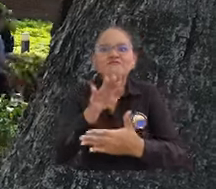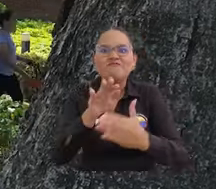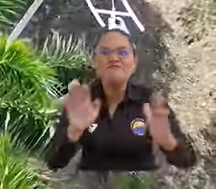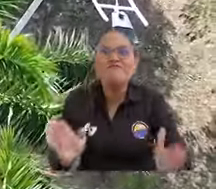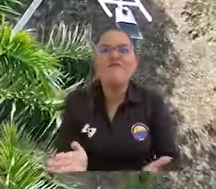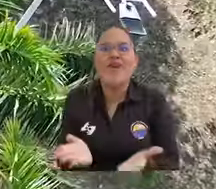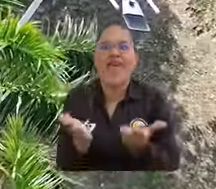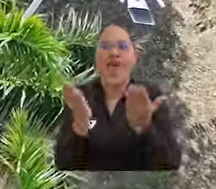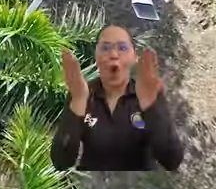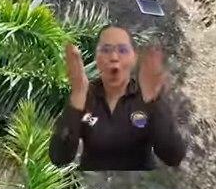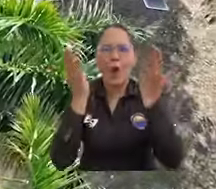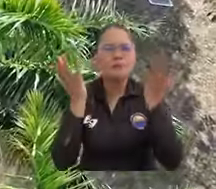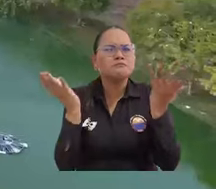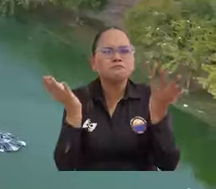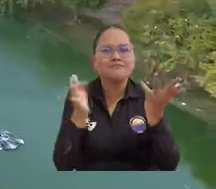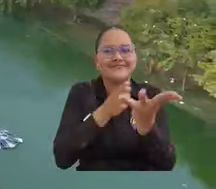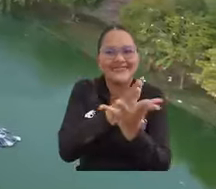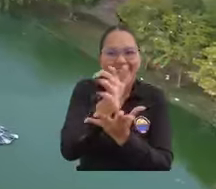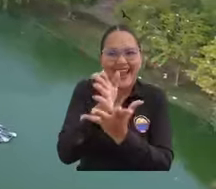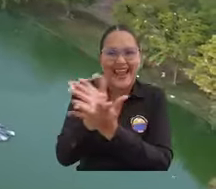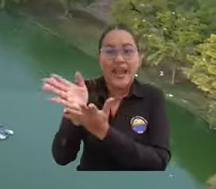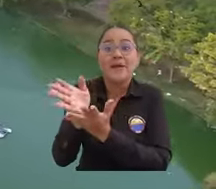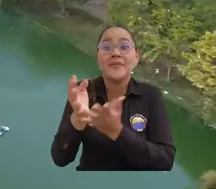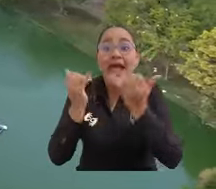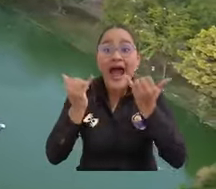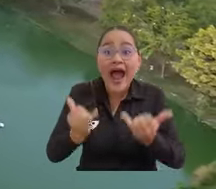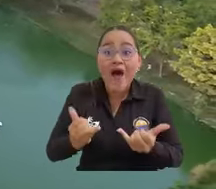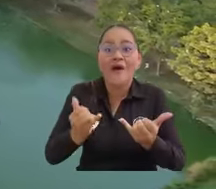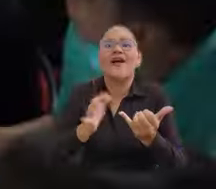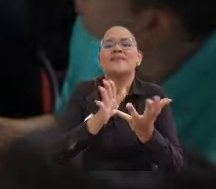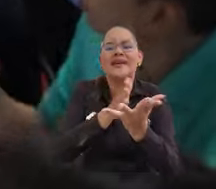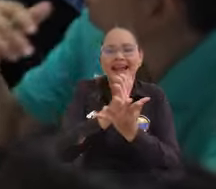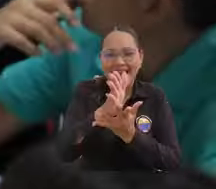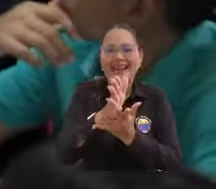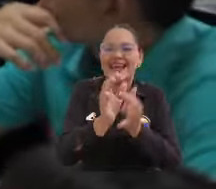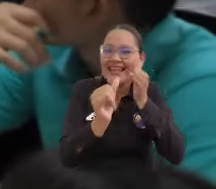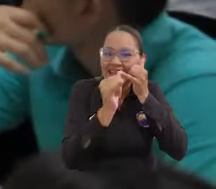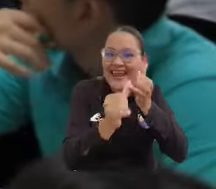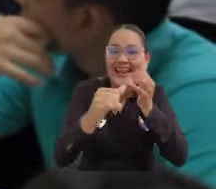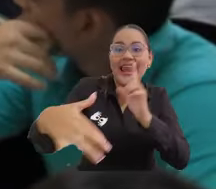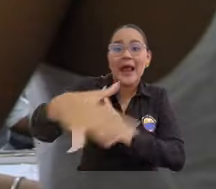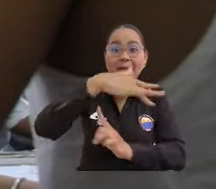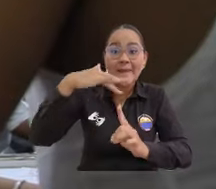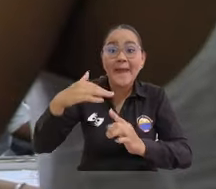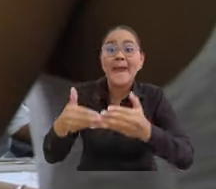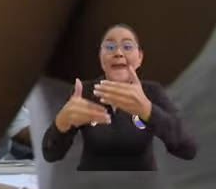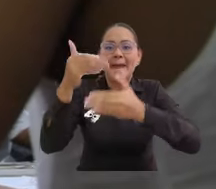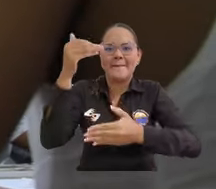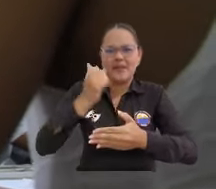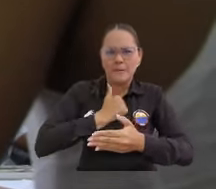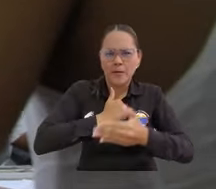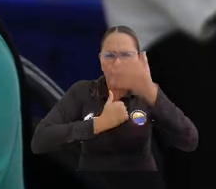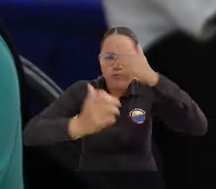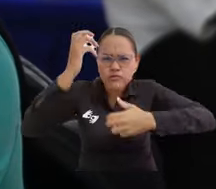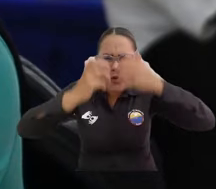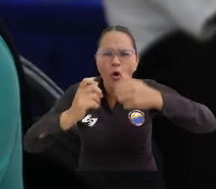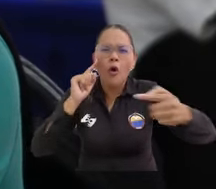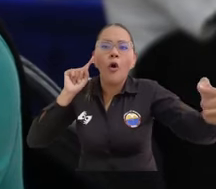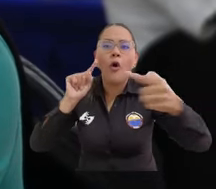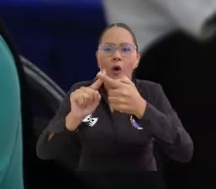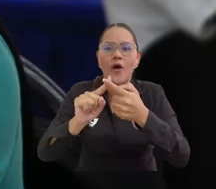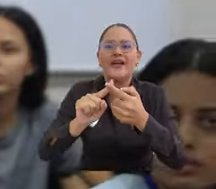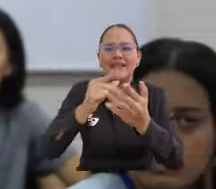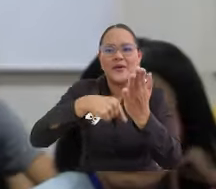Perseguimos la mejora continua en todos nuestros programas académicos. El turno es para Ingeniería Ambiental y Sanitaria, que inició el proceso